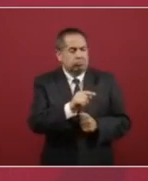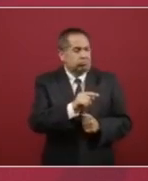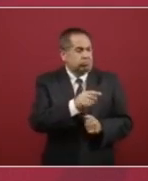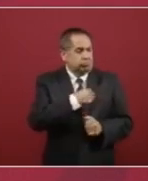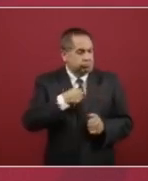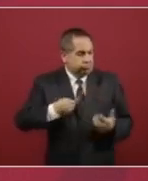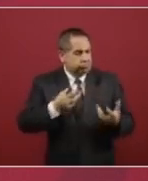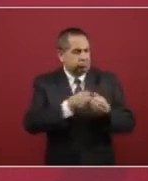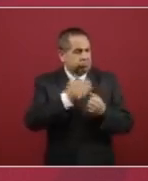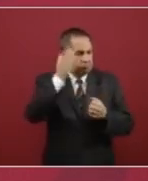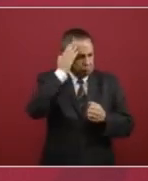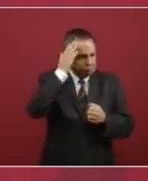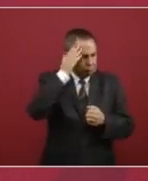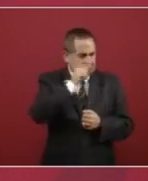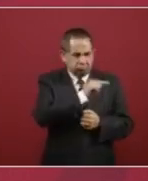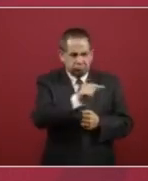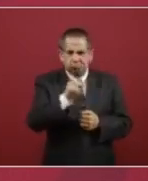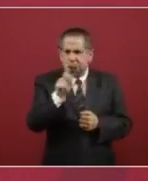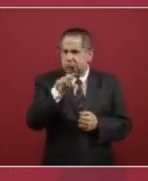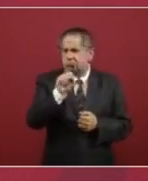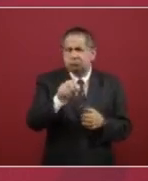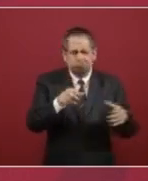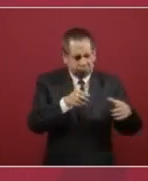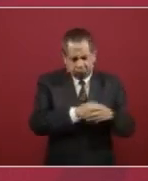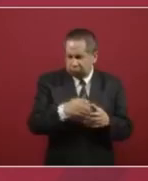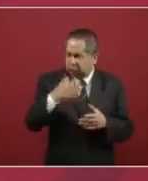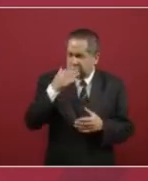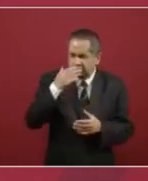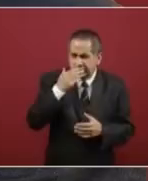militantes, con dirigentes de ese partido.